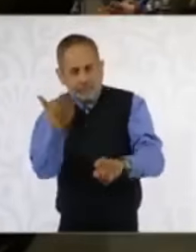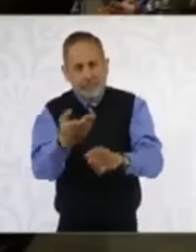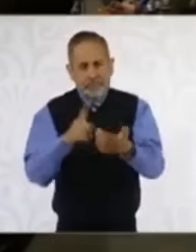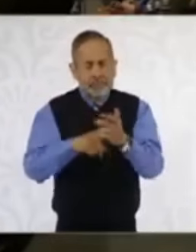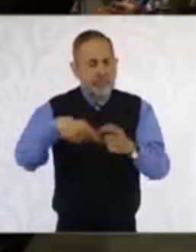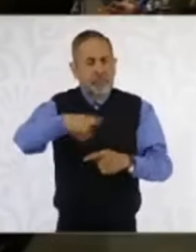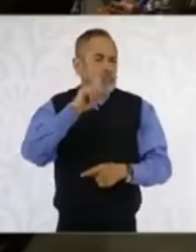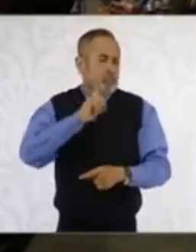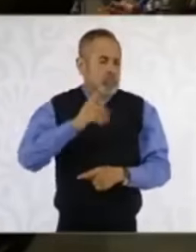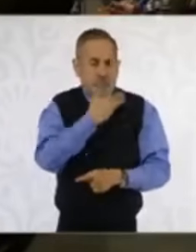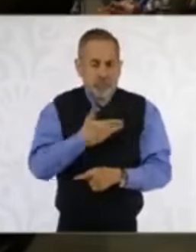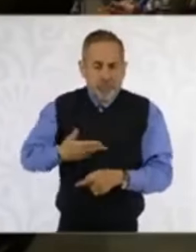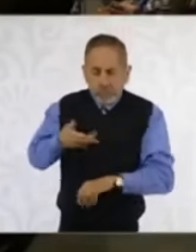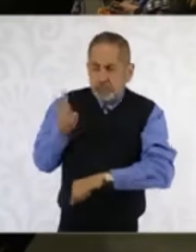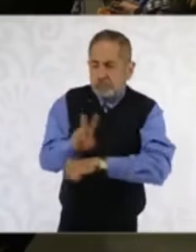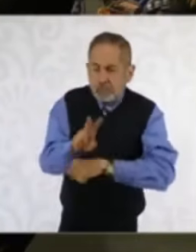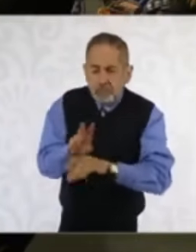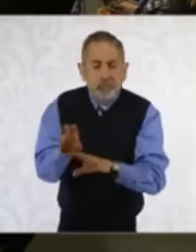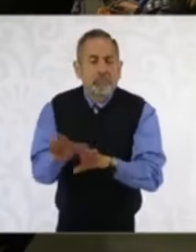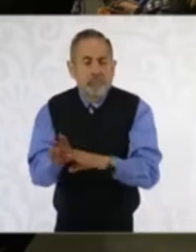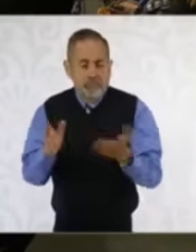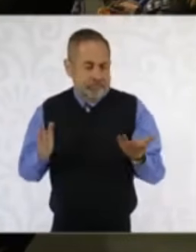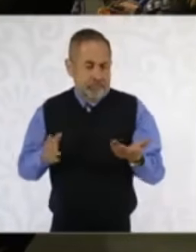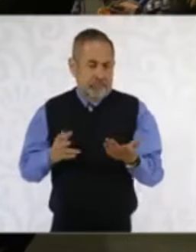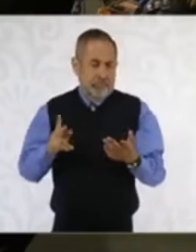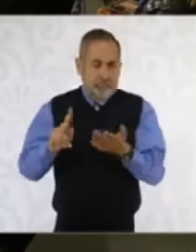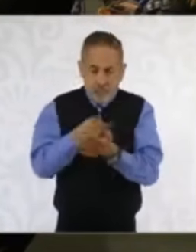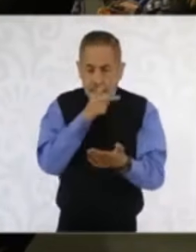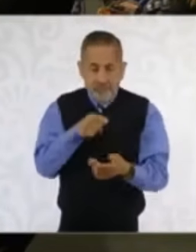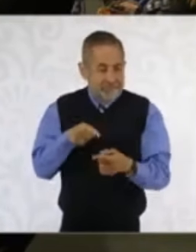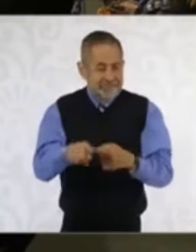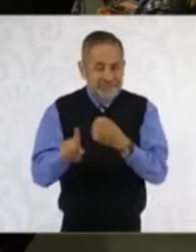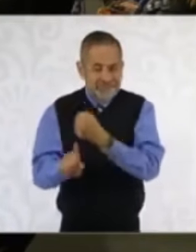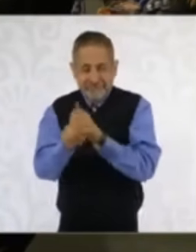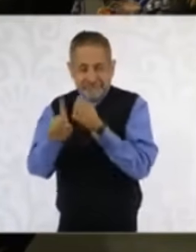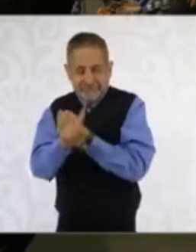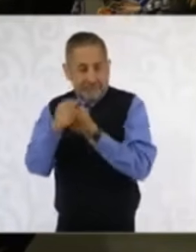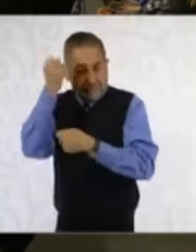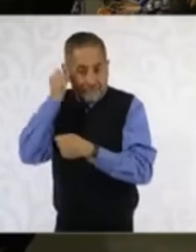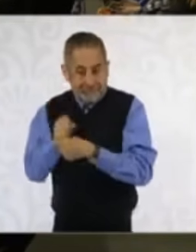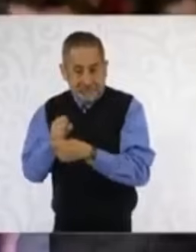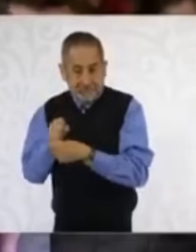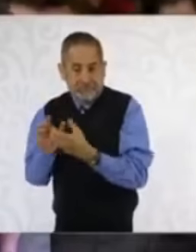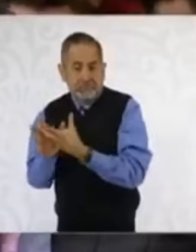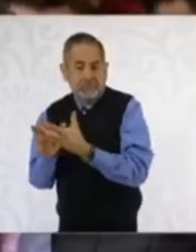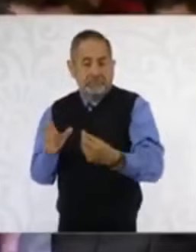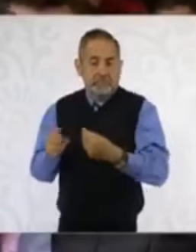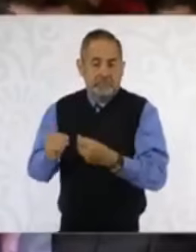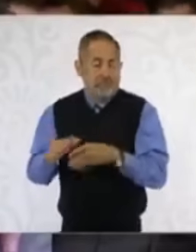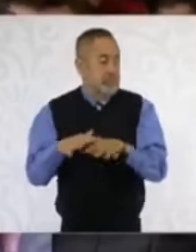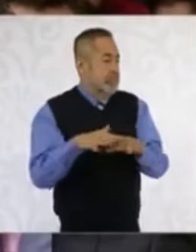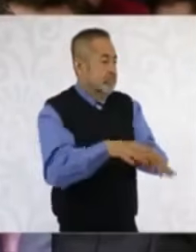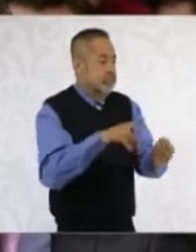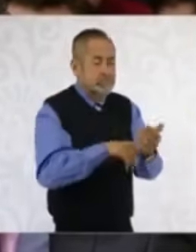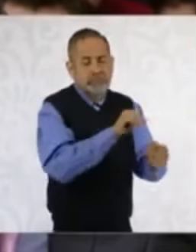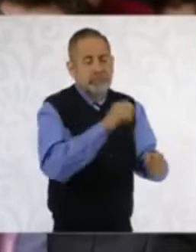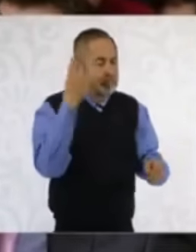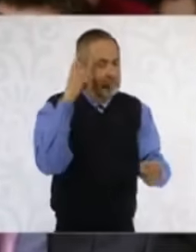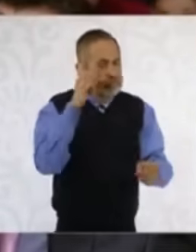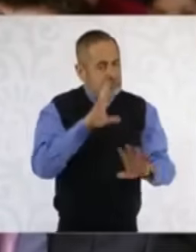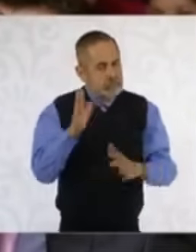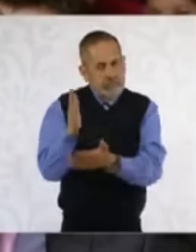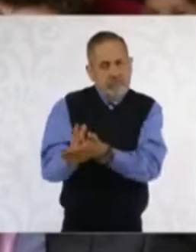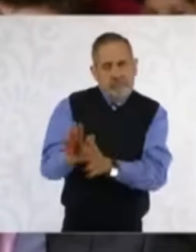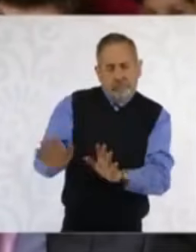así, amigos. La verdad es que ya falta poquito. Noviembre se está yendo como agua, y ya luego, Ya saben,